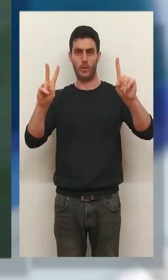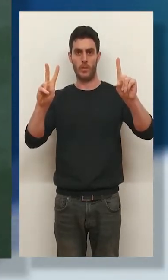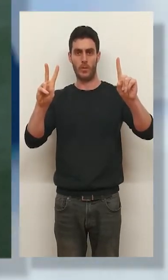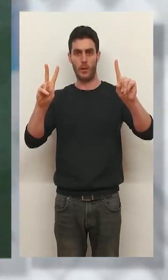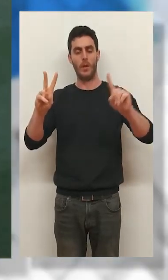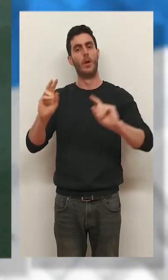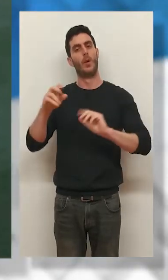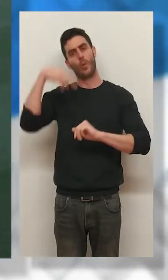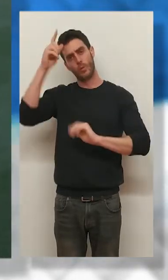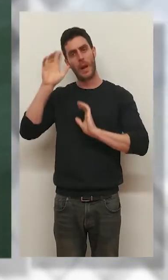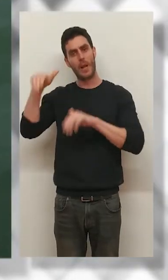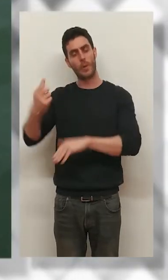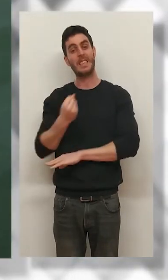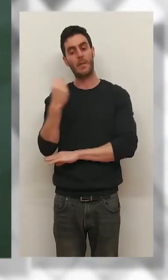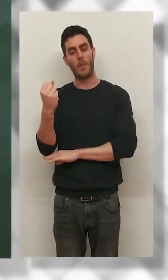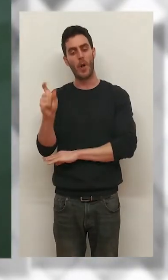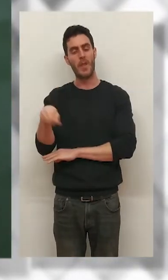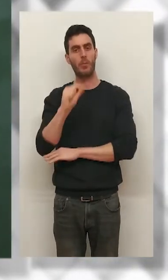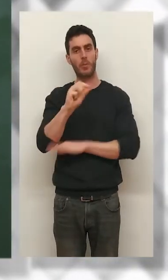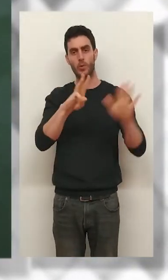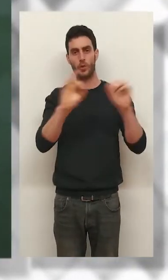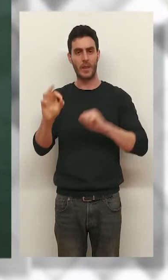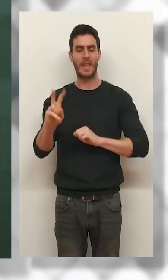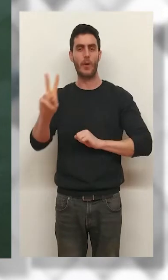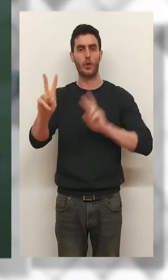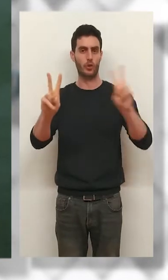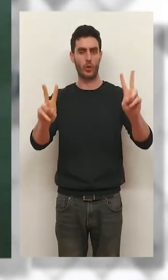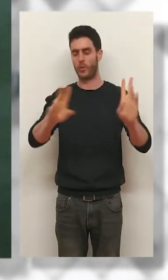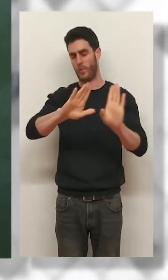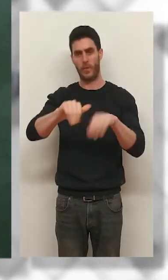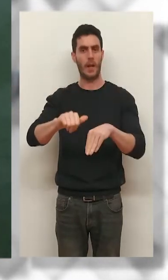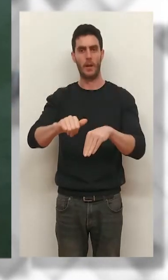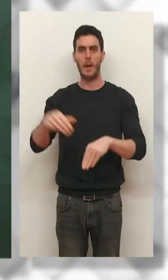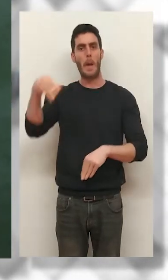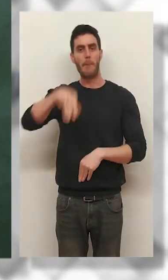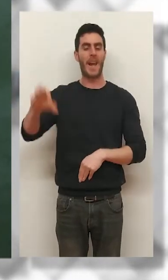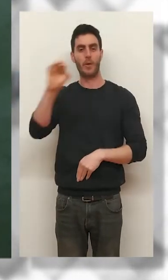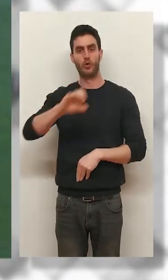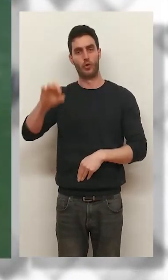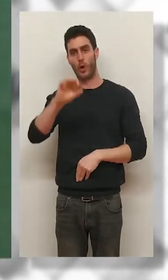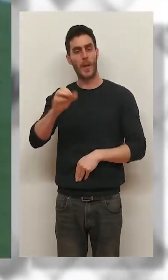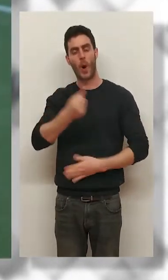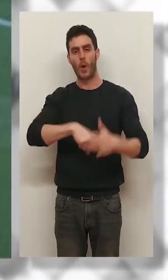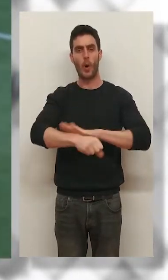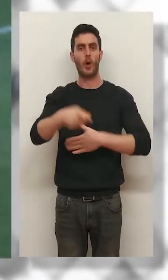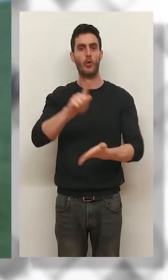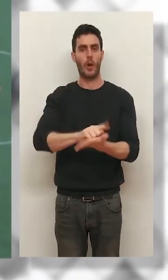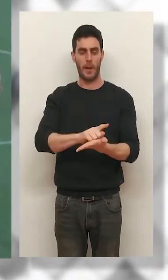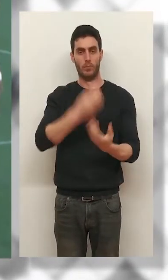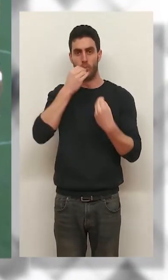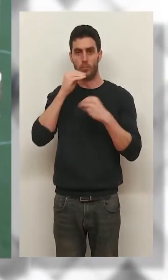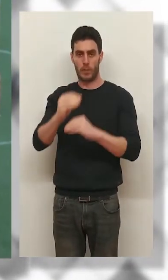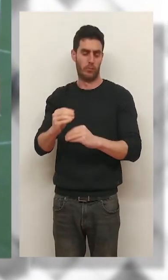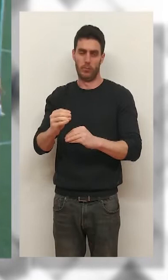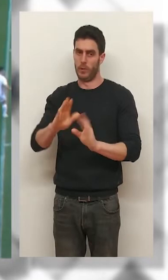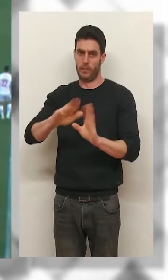Y en el 80 llegó el 2-2 definitivo. Mario Soberón se reivindicó tras haber salido como suplente y puso las tablas en el marcador.